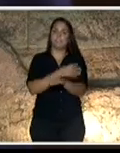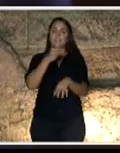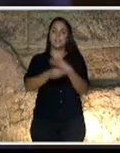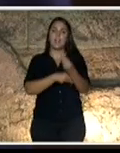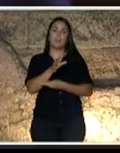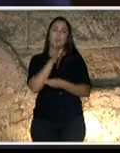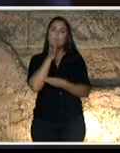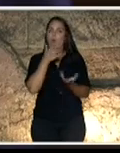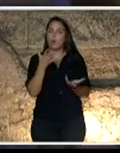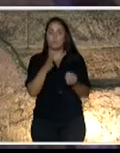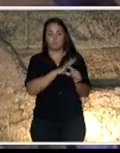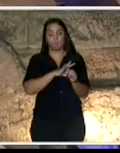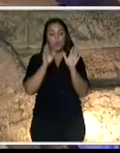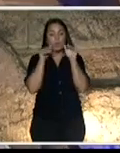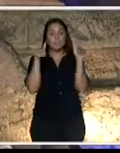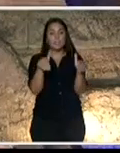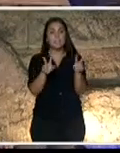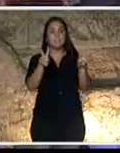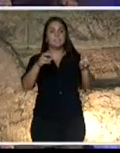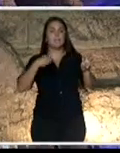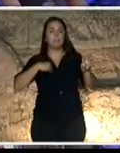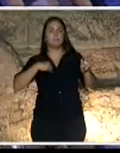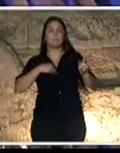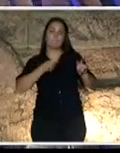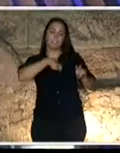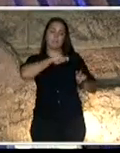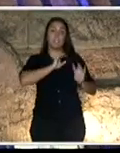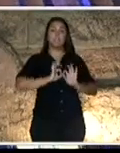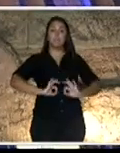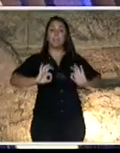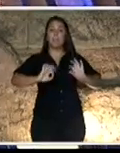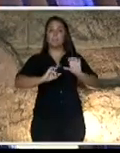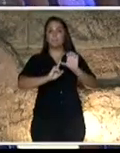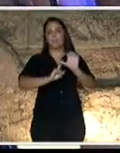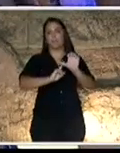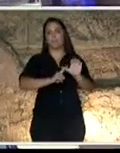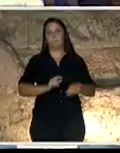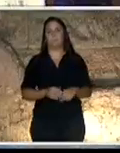a la nueva orientación que dio la conquista española, especialmente extremeña.